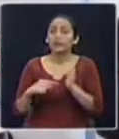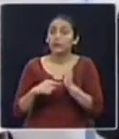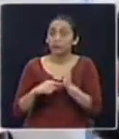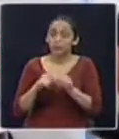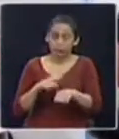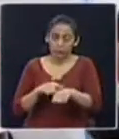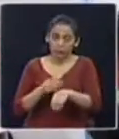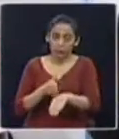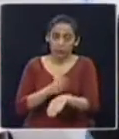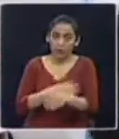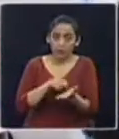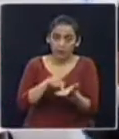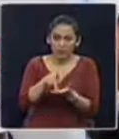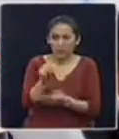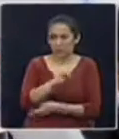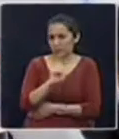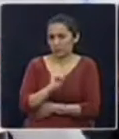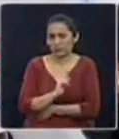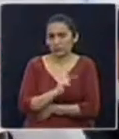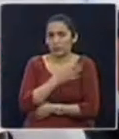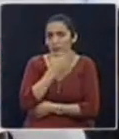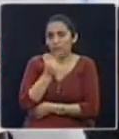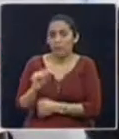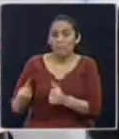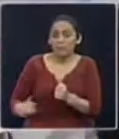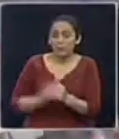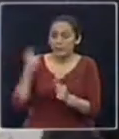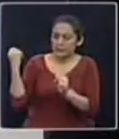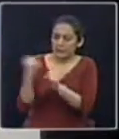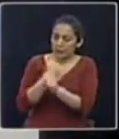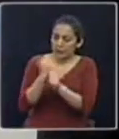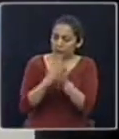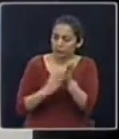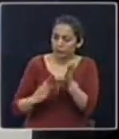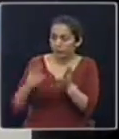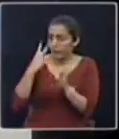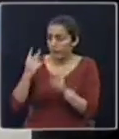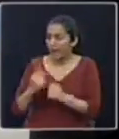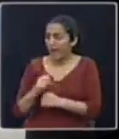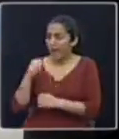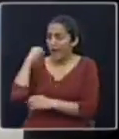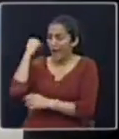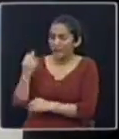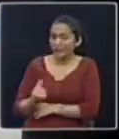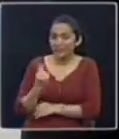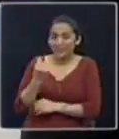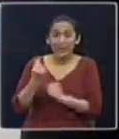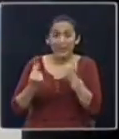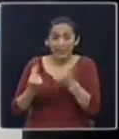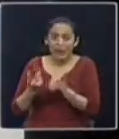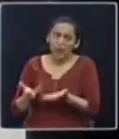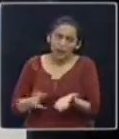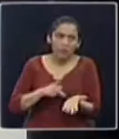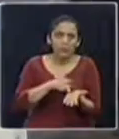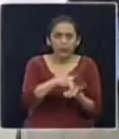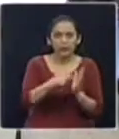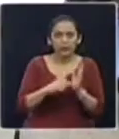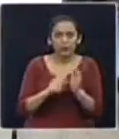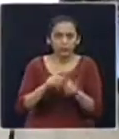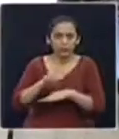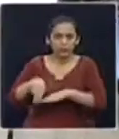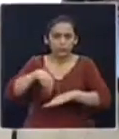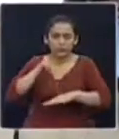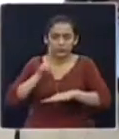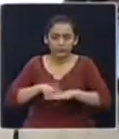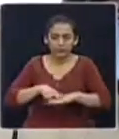sino renta ganada, renta pagada. De su parte, Patricio Larcón, presidente de la Federación Nacional de Cámaras de Comercio,